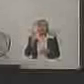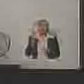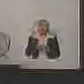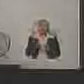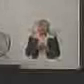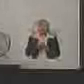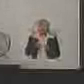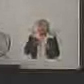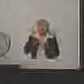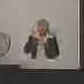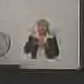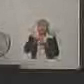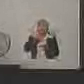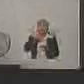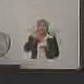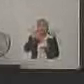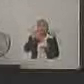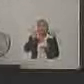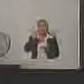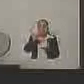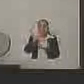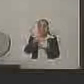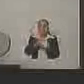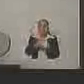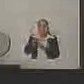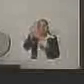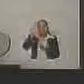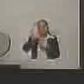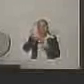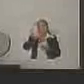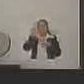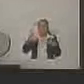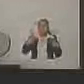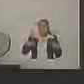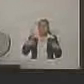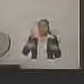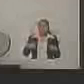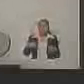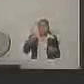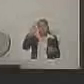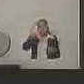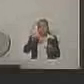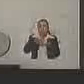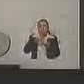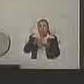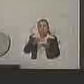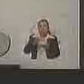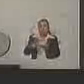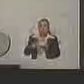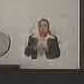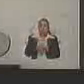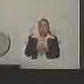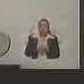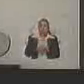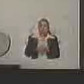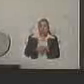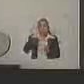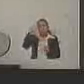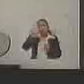factibles, de programas que sean equitativos y de programas que sean prosperantes para cada uno de los